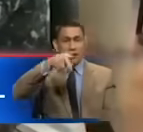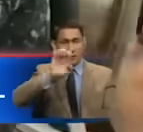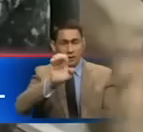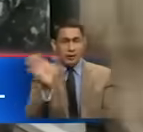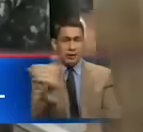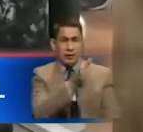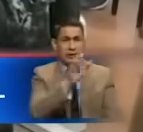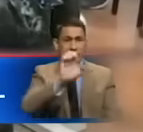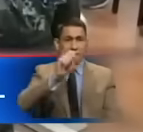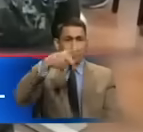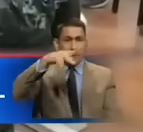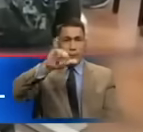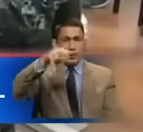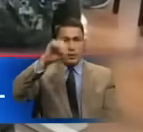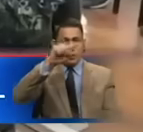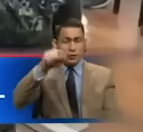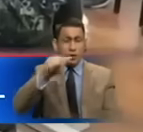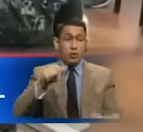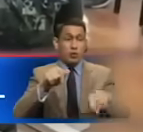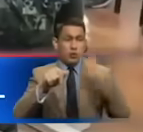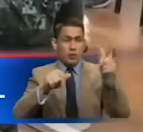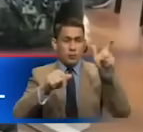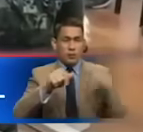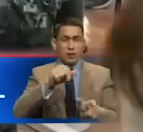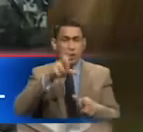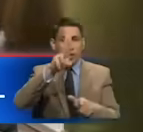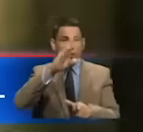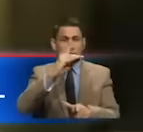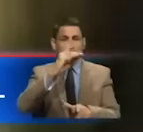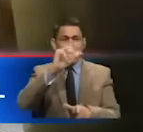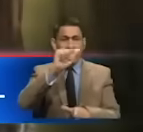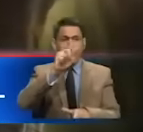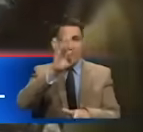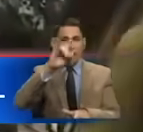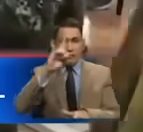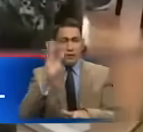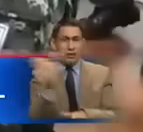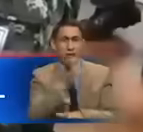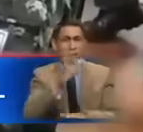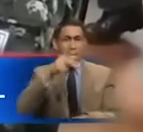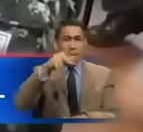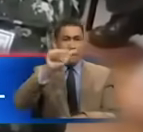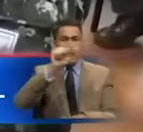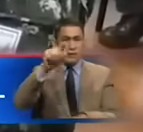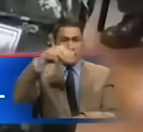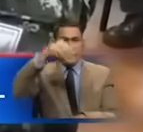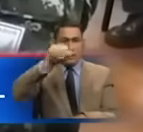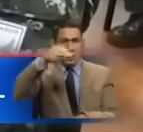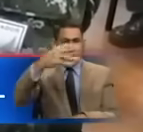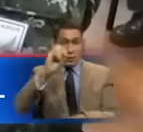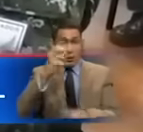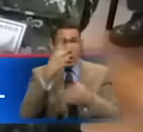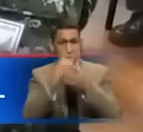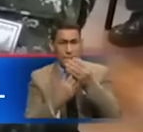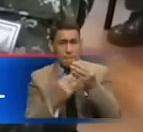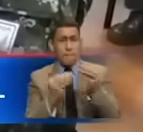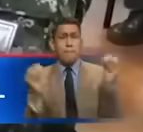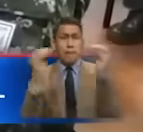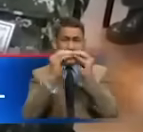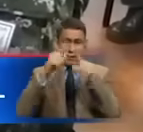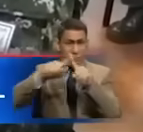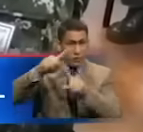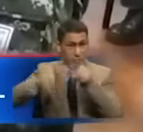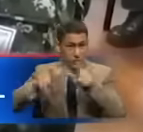David Pazmiño. Es la información que se ha generado aquí en el Complejo Judicial Norte de la ciudad de Quito en torno a este proceso. Se busca